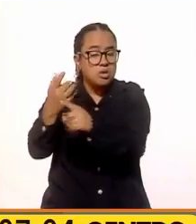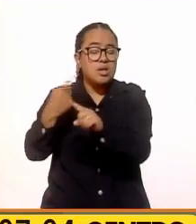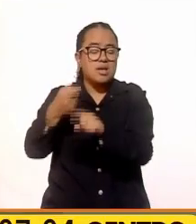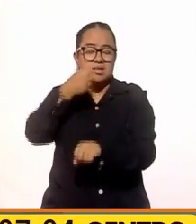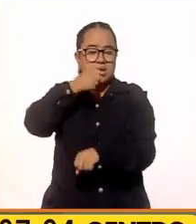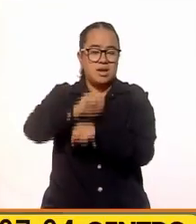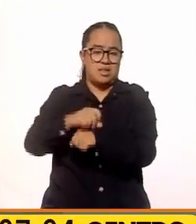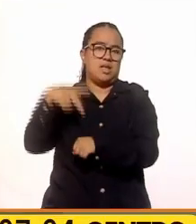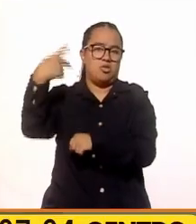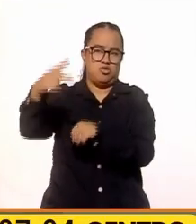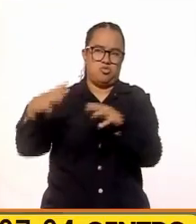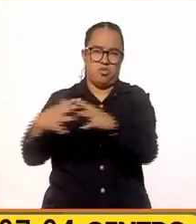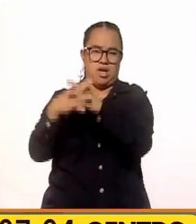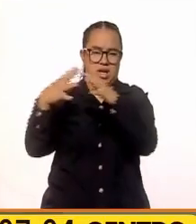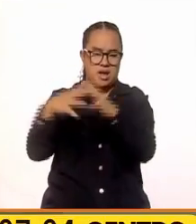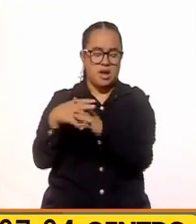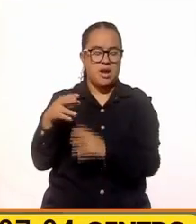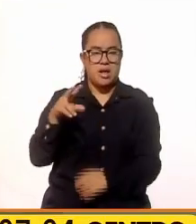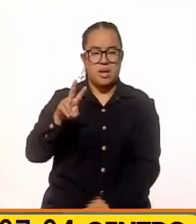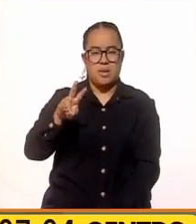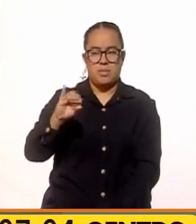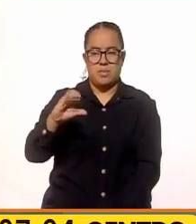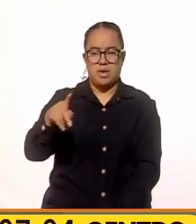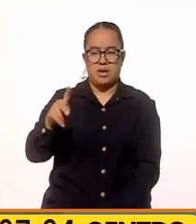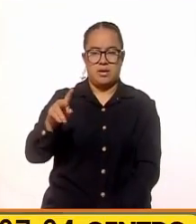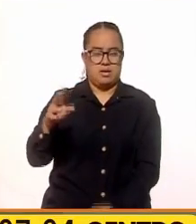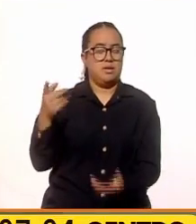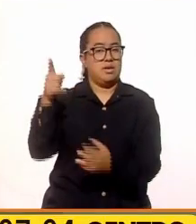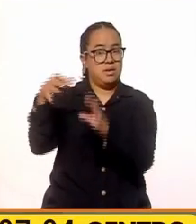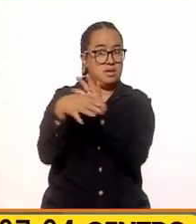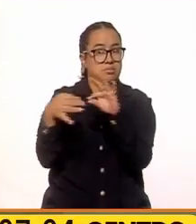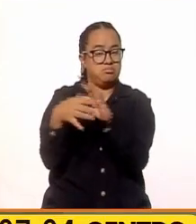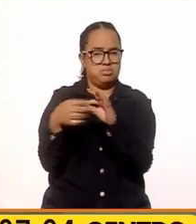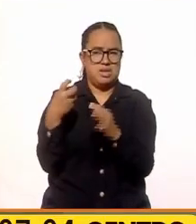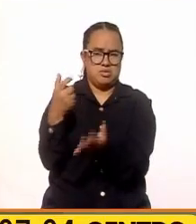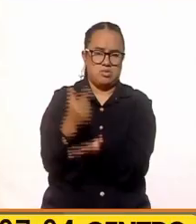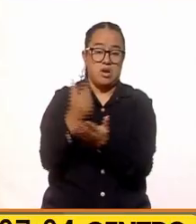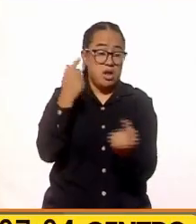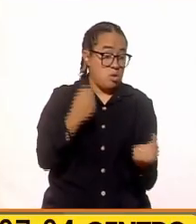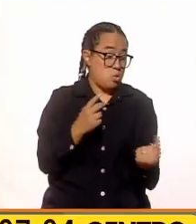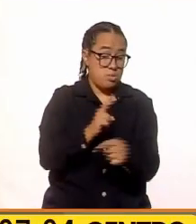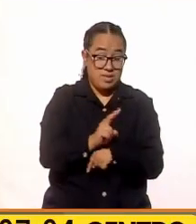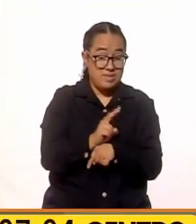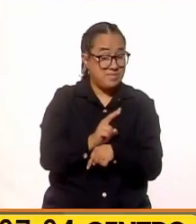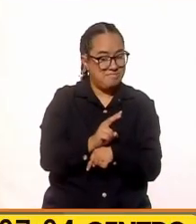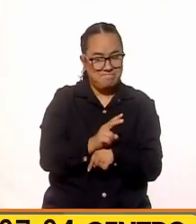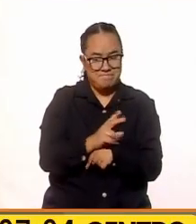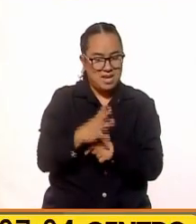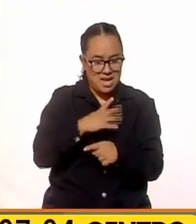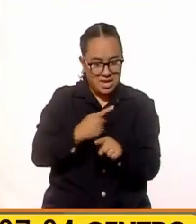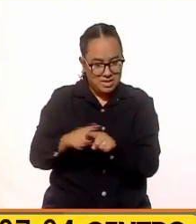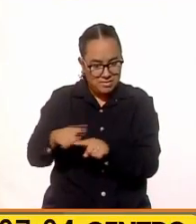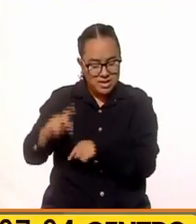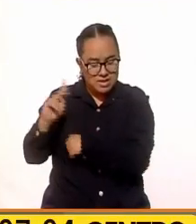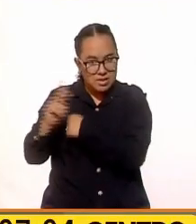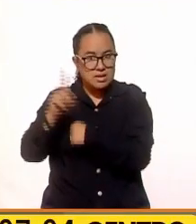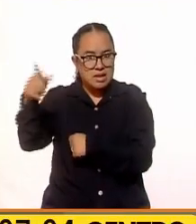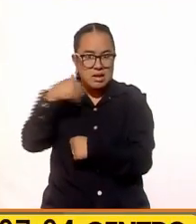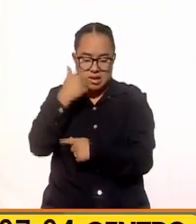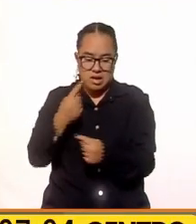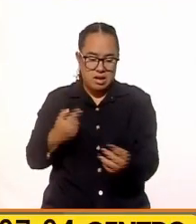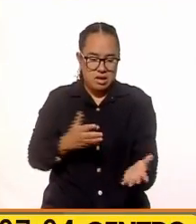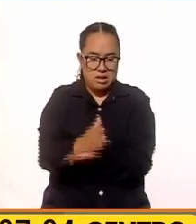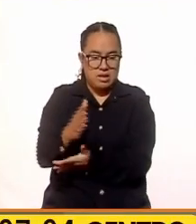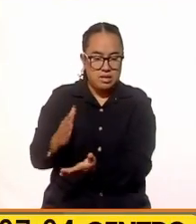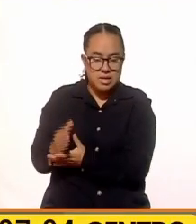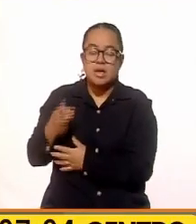Estas son afirmaciones muy graves que, insisto, van mucho más allá de Venezuela, y creo que el análisis debe centrarse en esta nueva